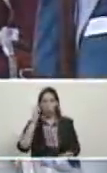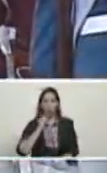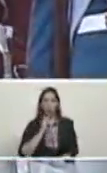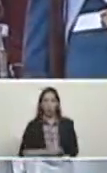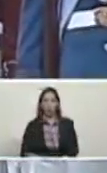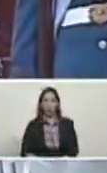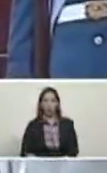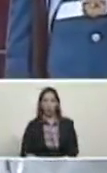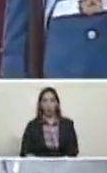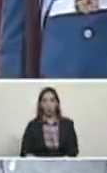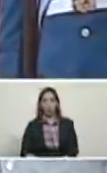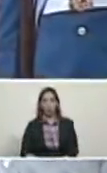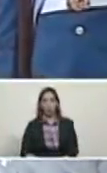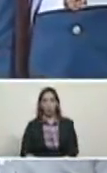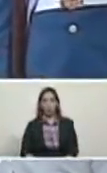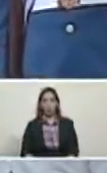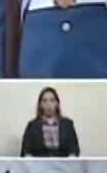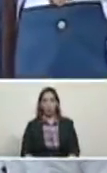Bolivariana.